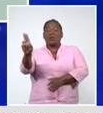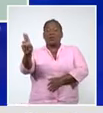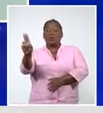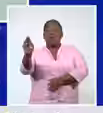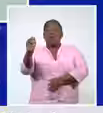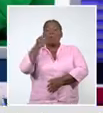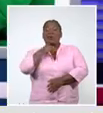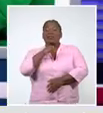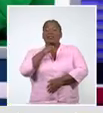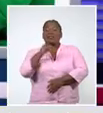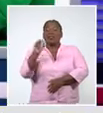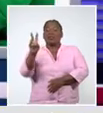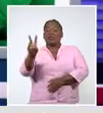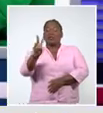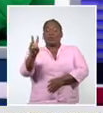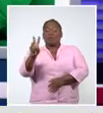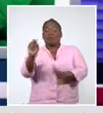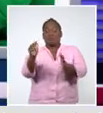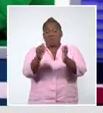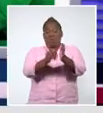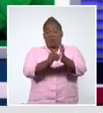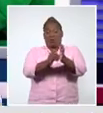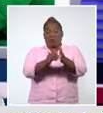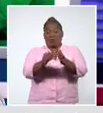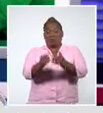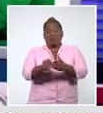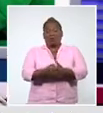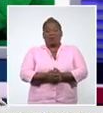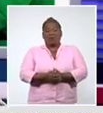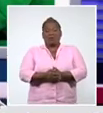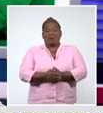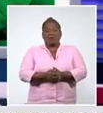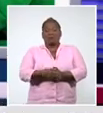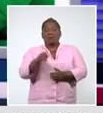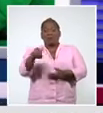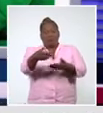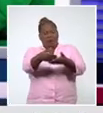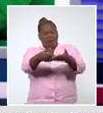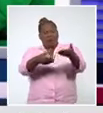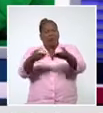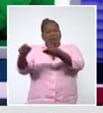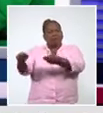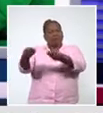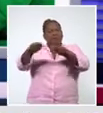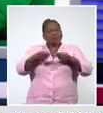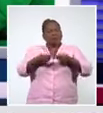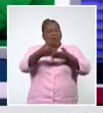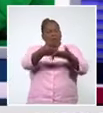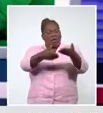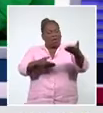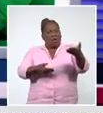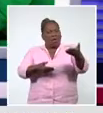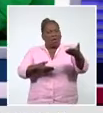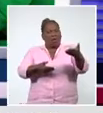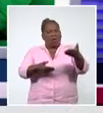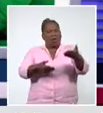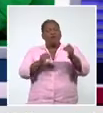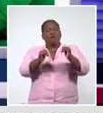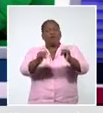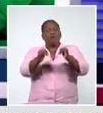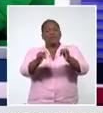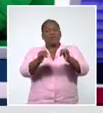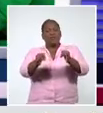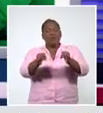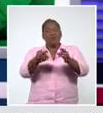122.000. Revisábamos un reporte que se hacía en el día de ayer,